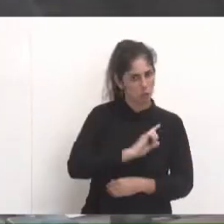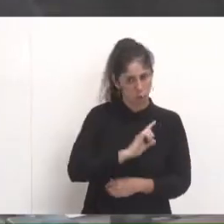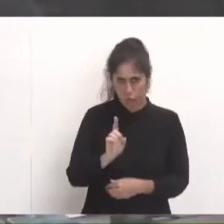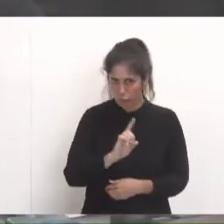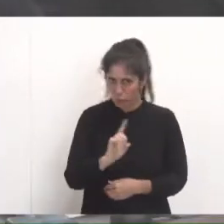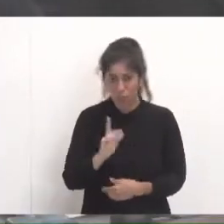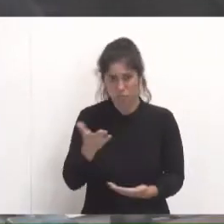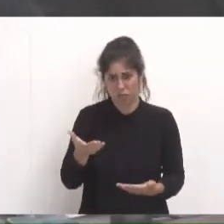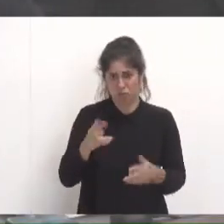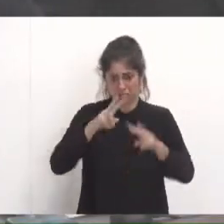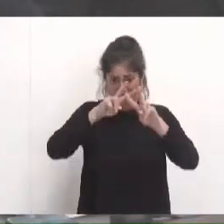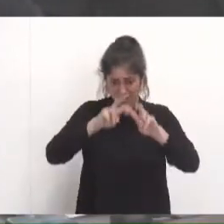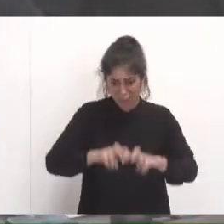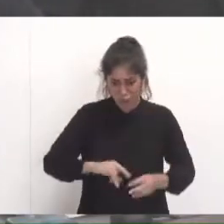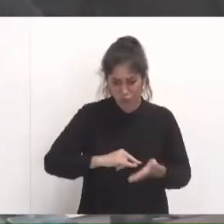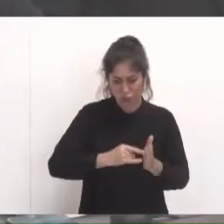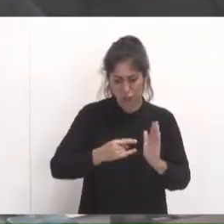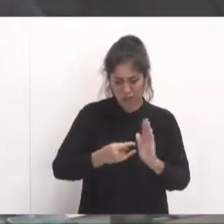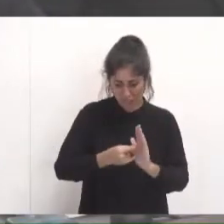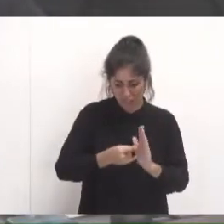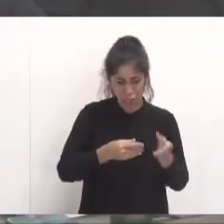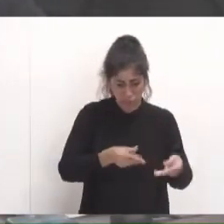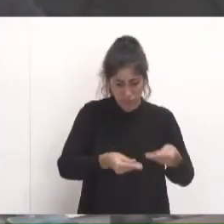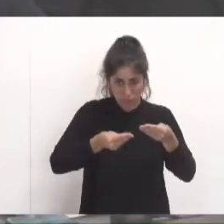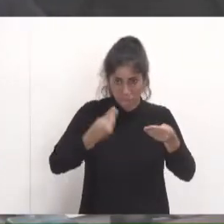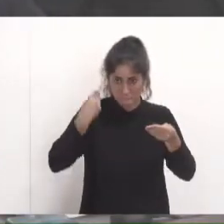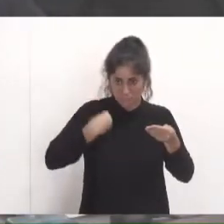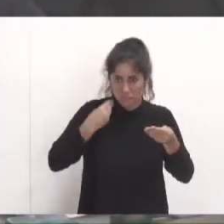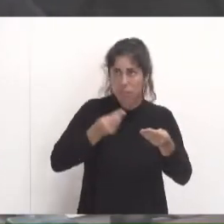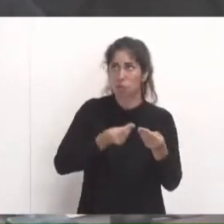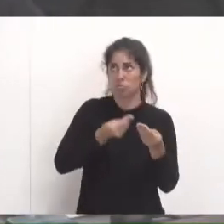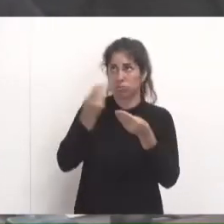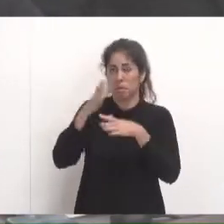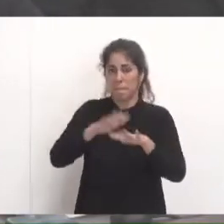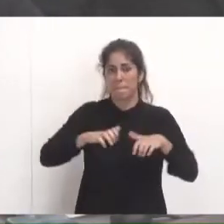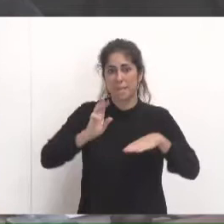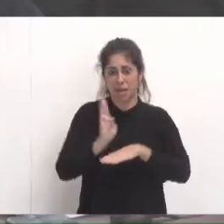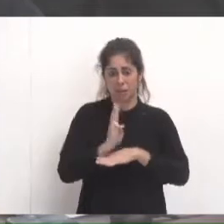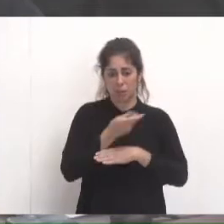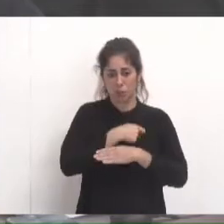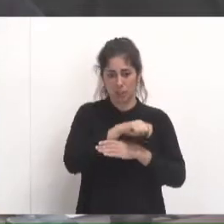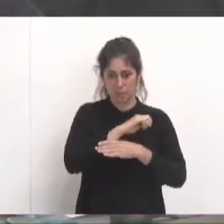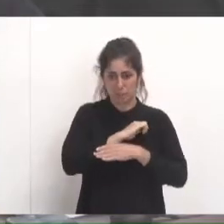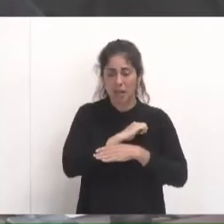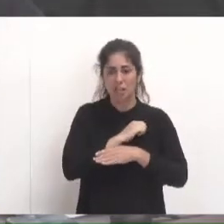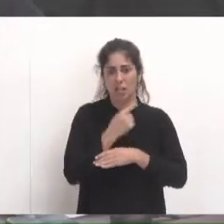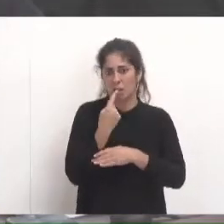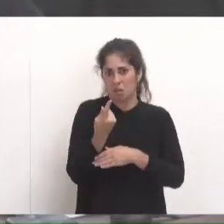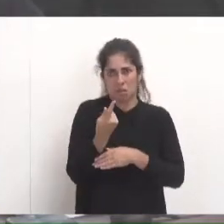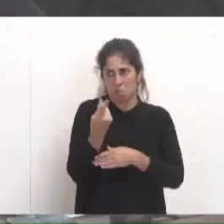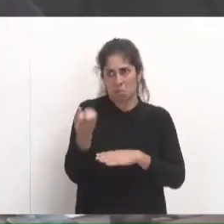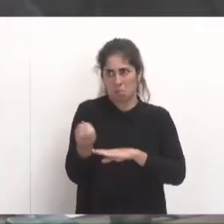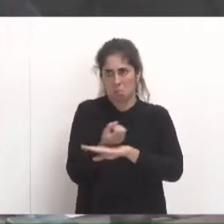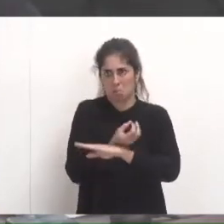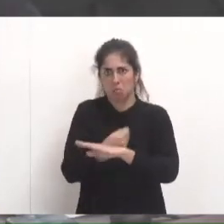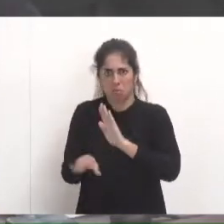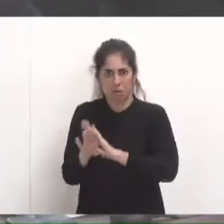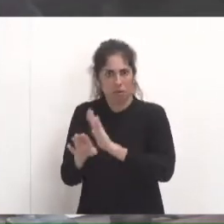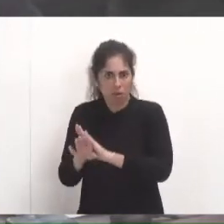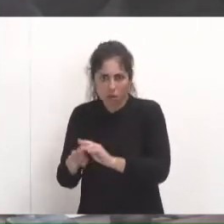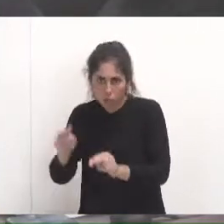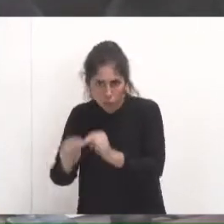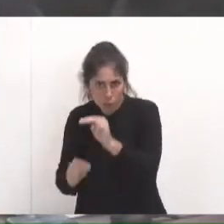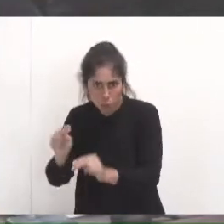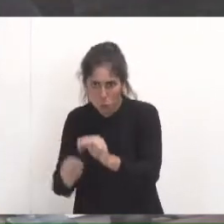esos estudios técnicos el Parlamento de España, el Congreso de Diputados, no ha cuestionado seguir construyendo trenes, simplemente eso. Lo segundo, no nos